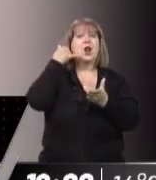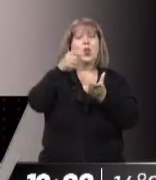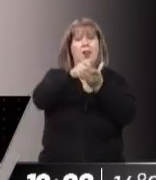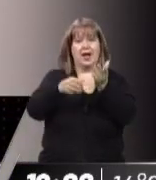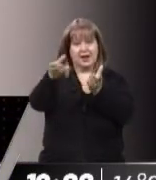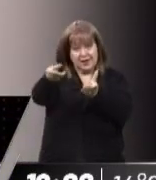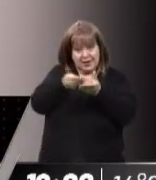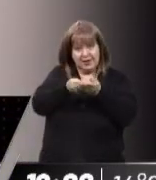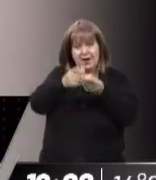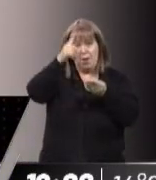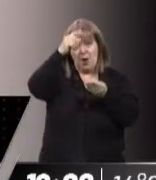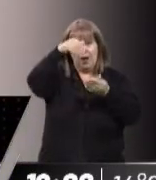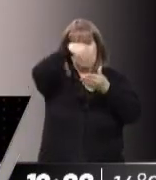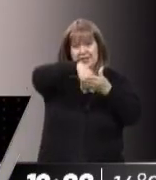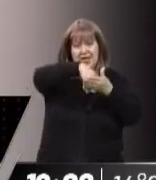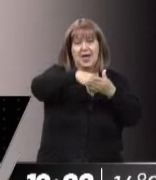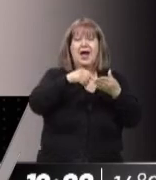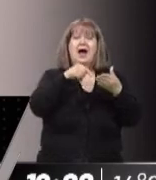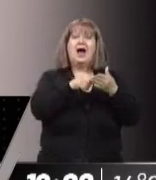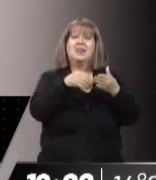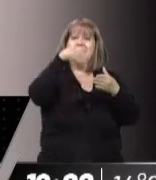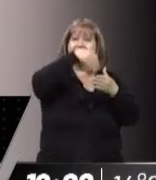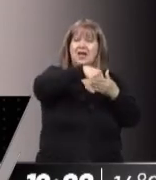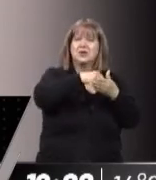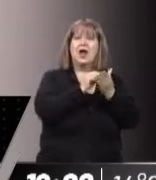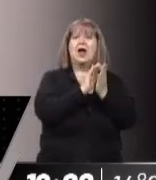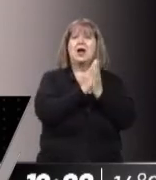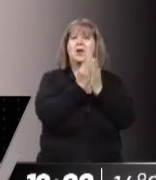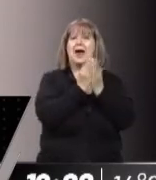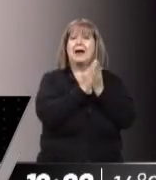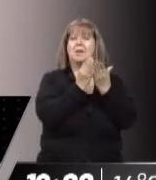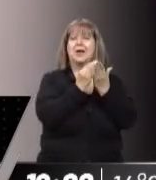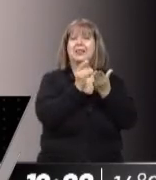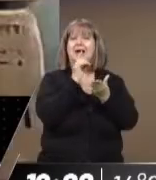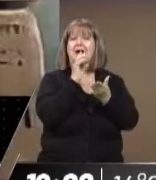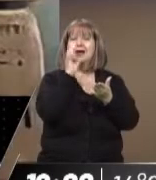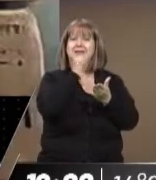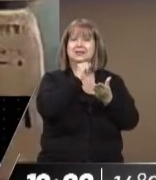Brenda Uliarte una carpeta segura. Recordemos que ella, cuando le solicitaron,